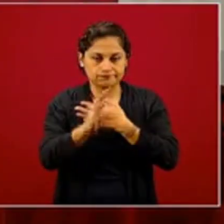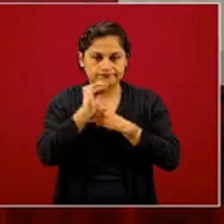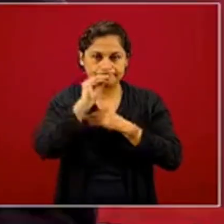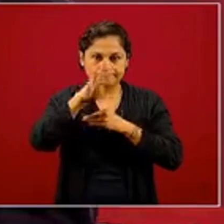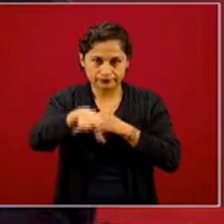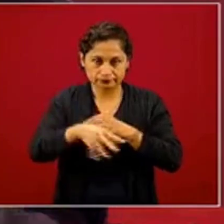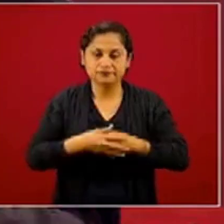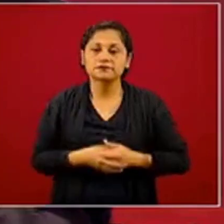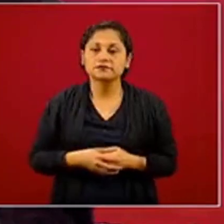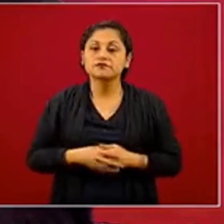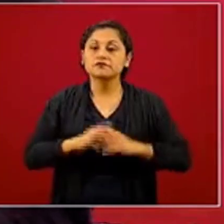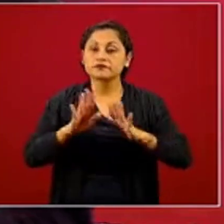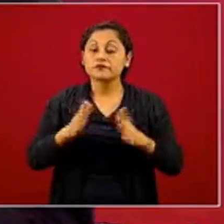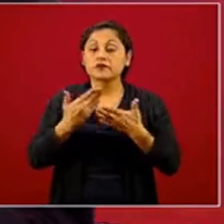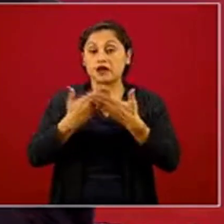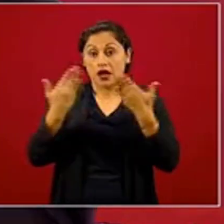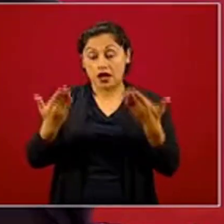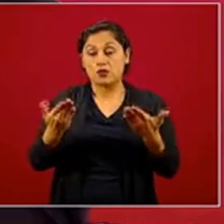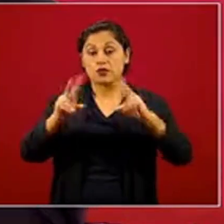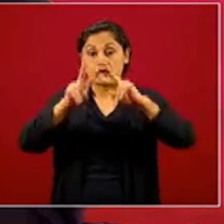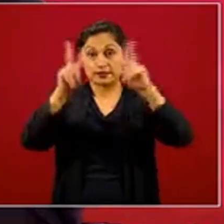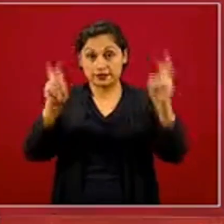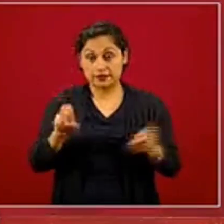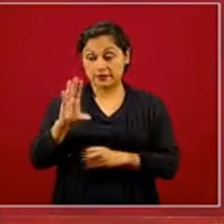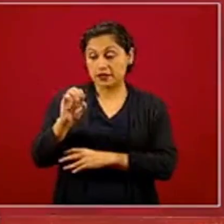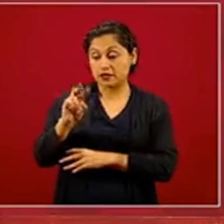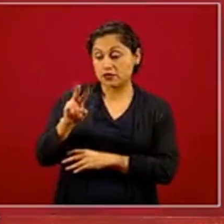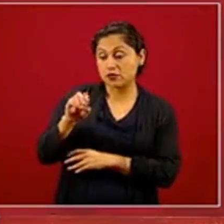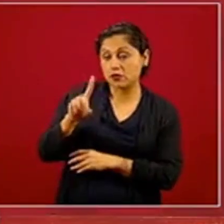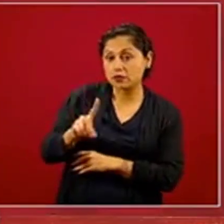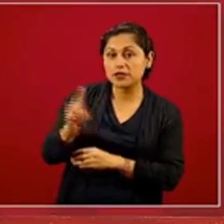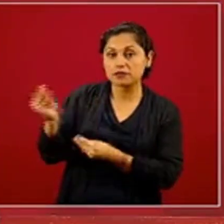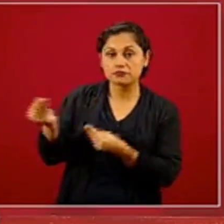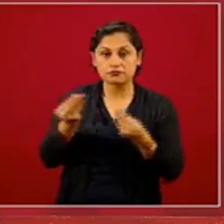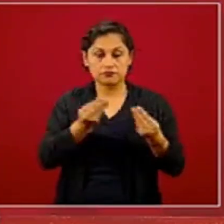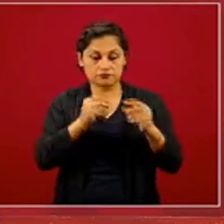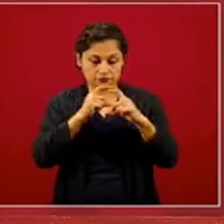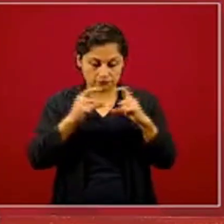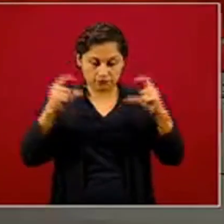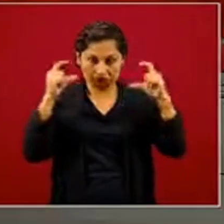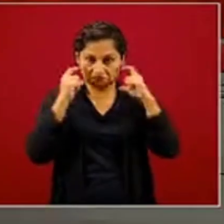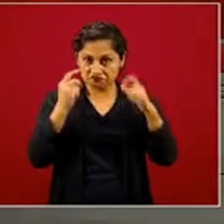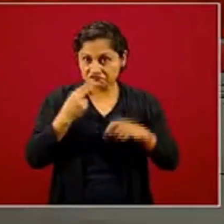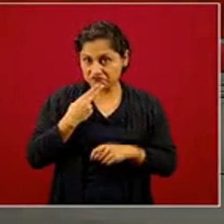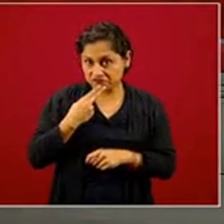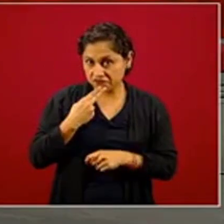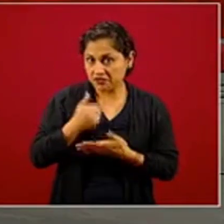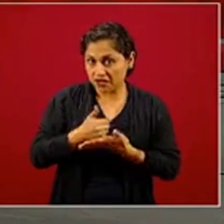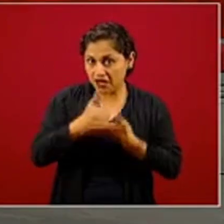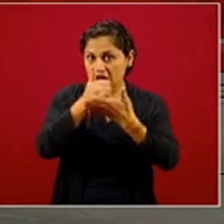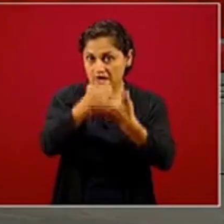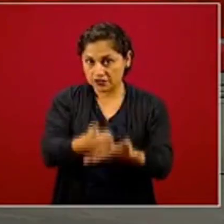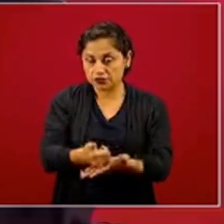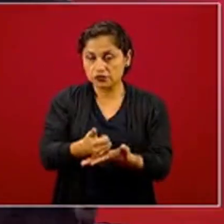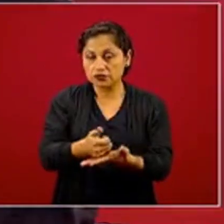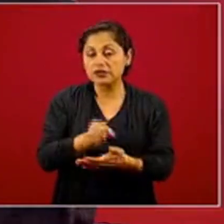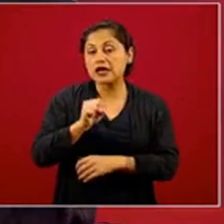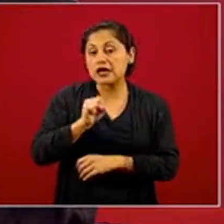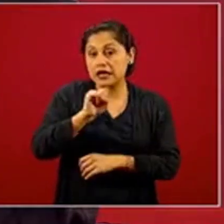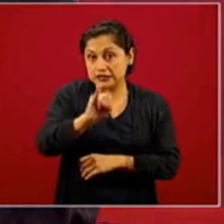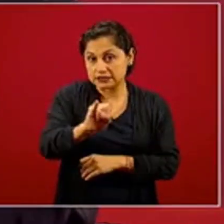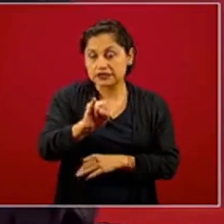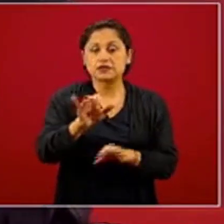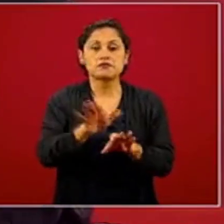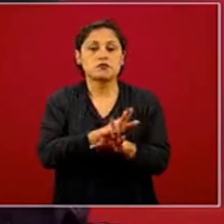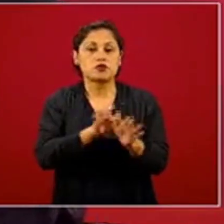COVID, como lo hemos dicho muchas veces, ayuda, es un elemento auxiliar si se lo pone la persona que tiene